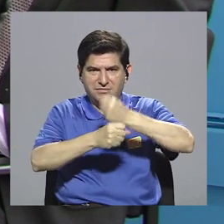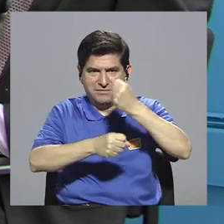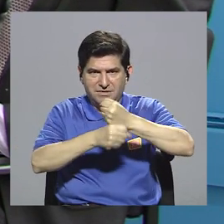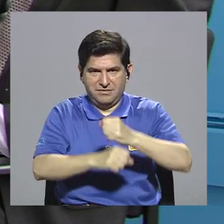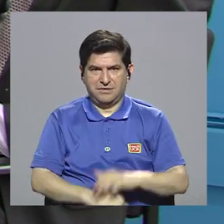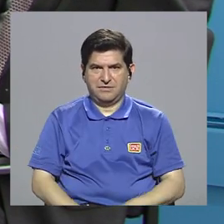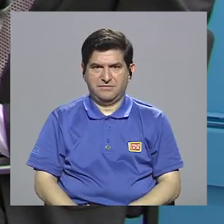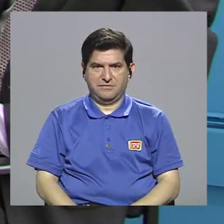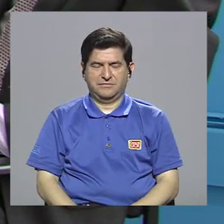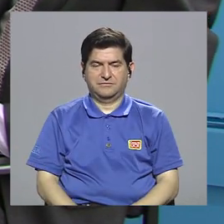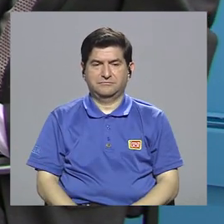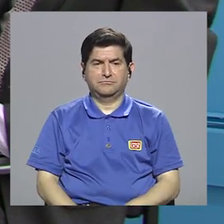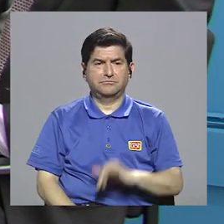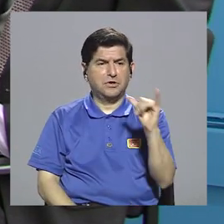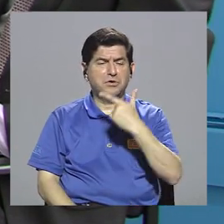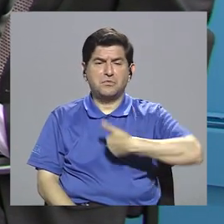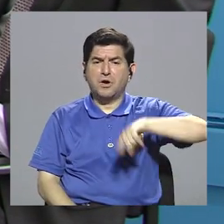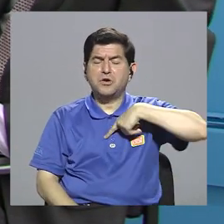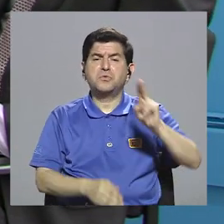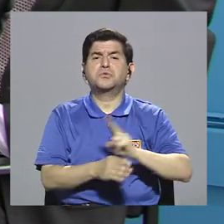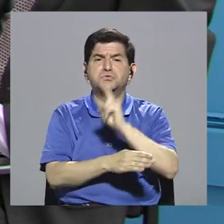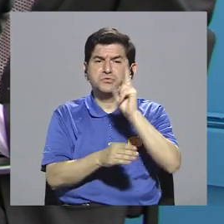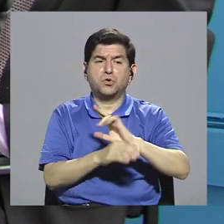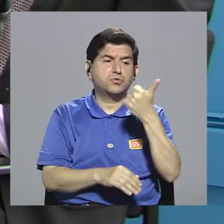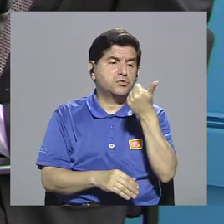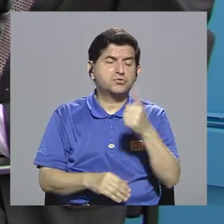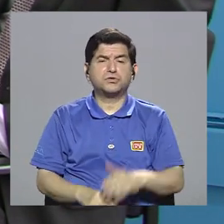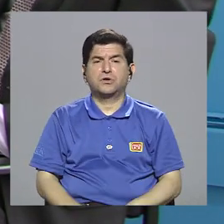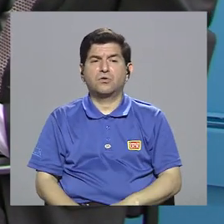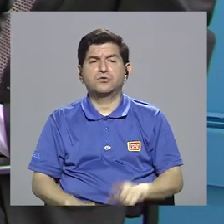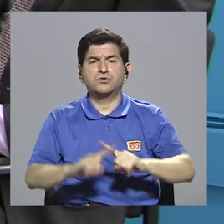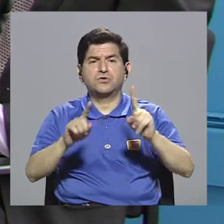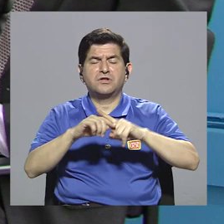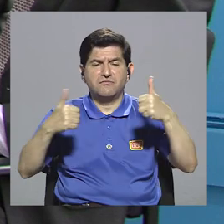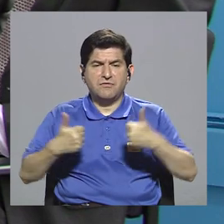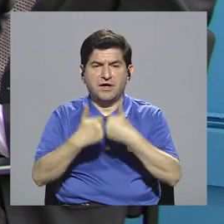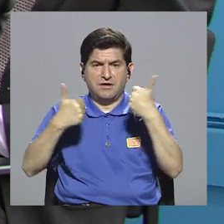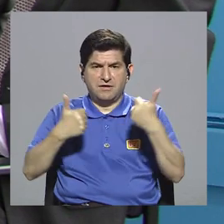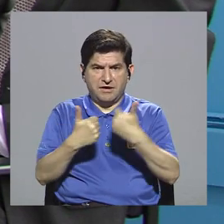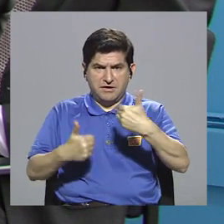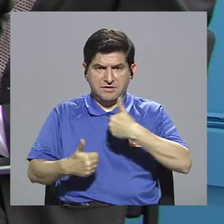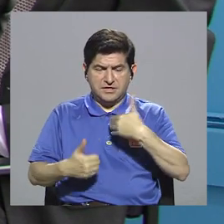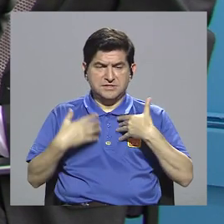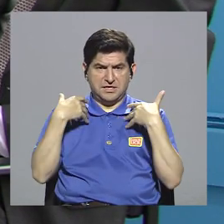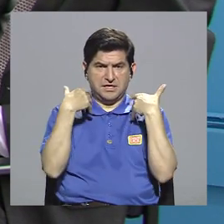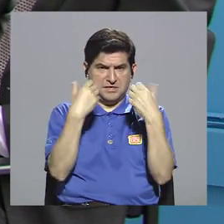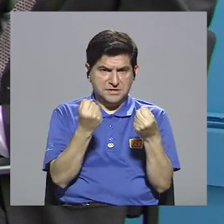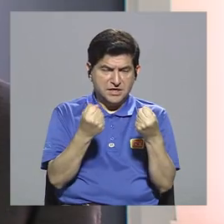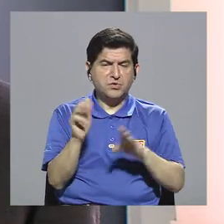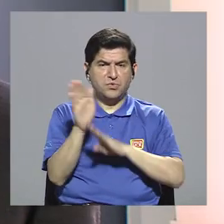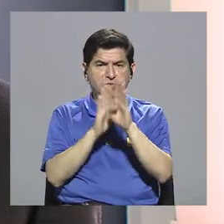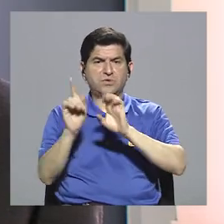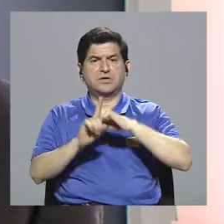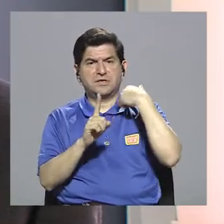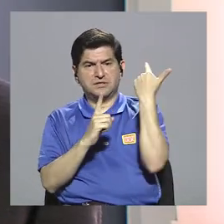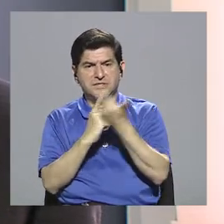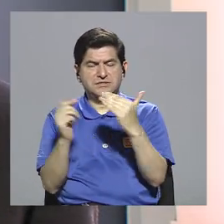la podamos usar en otros aspectos en otros desafíos que tenemos en salud y en desarrollo social en las comunidades